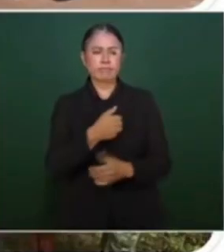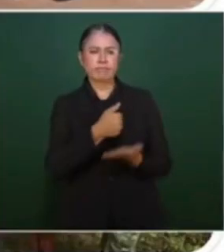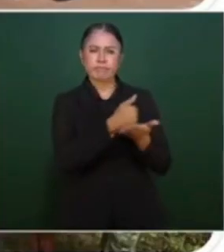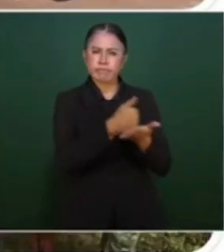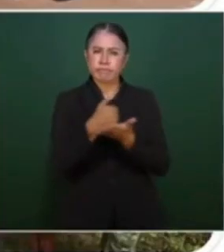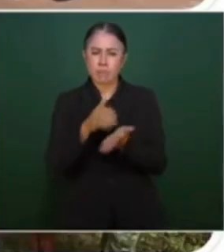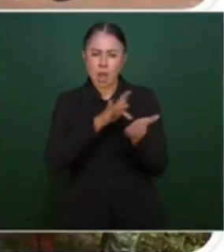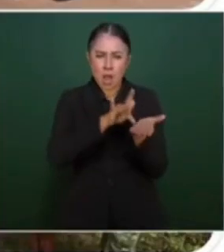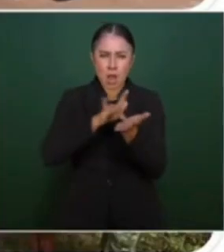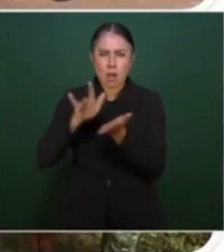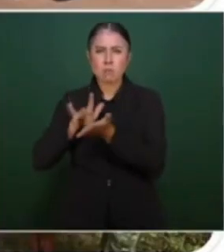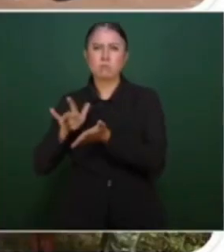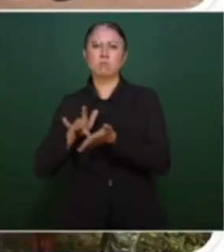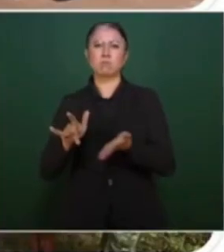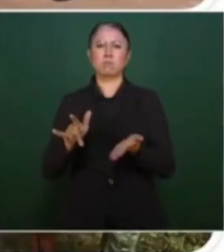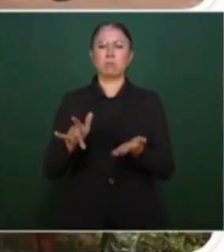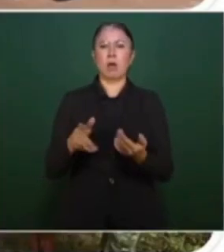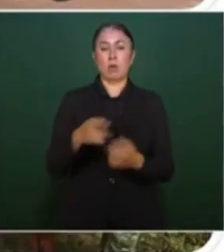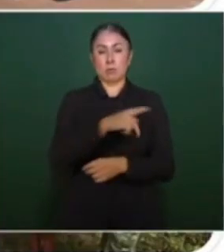participado